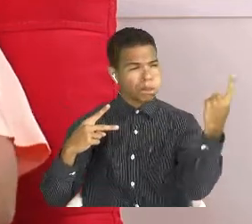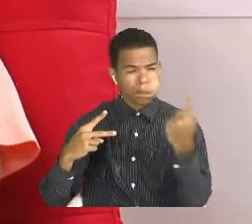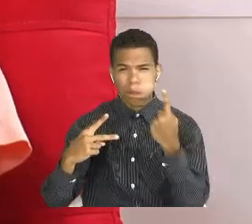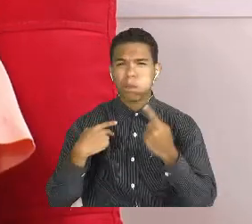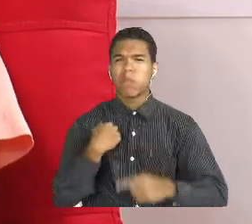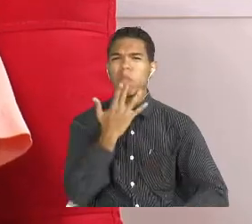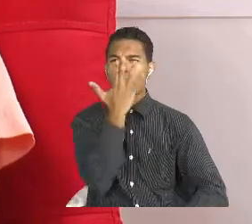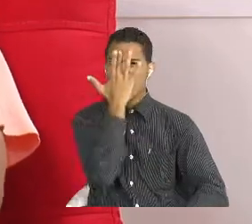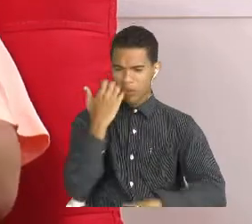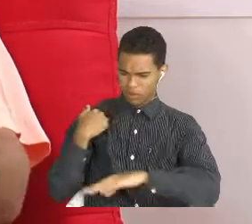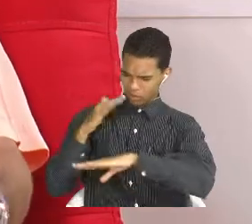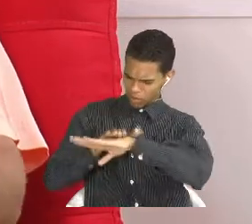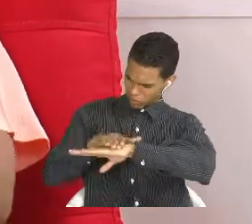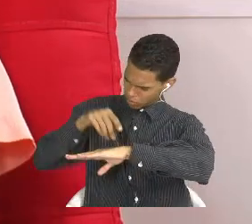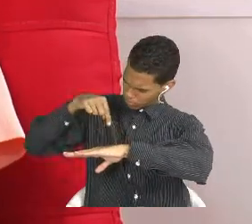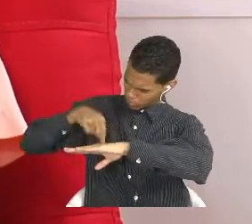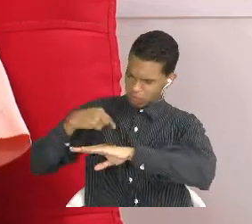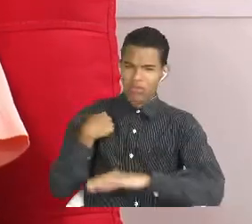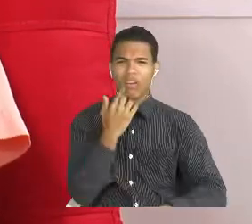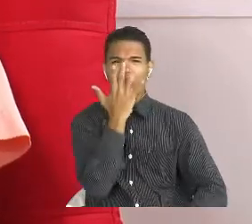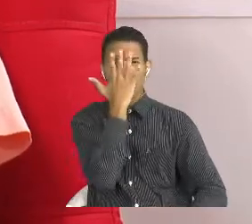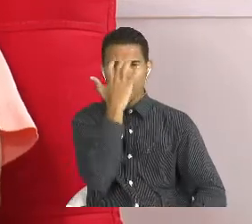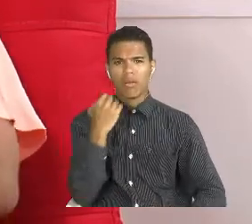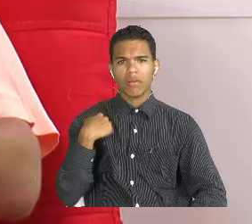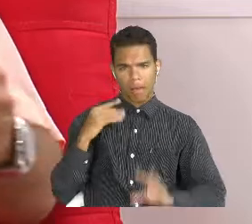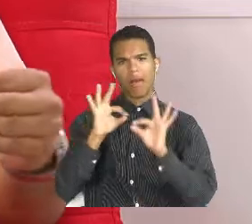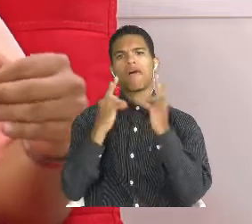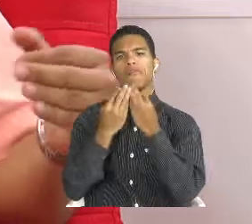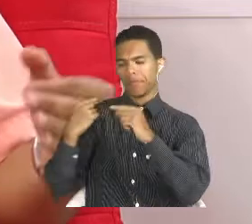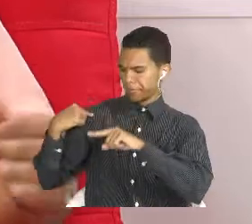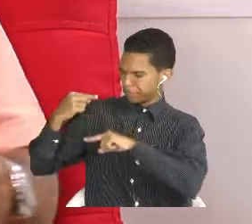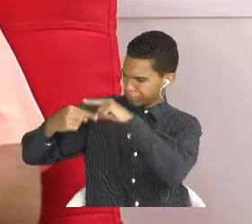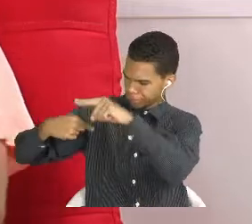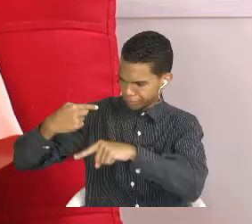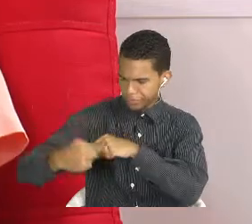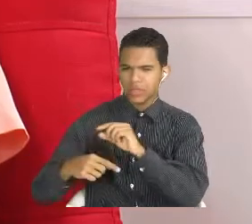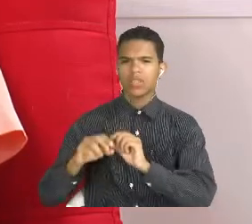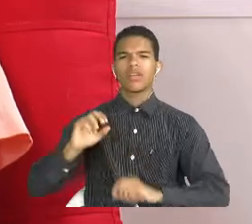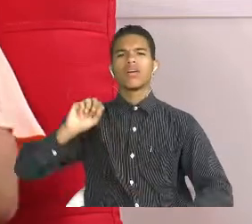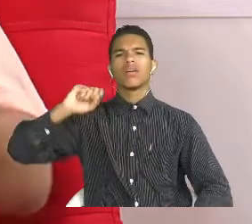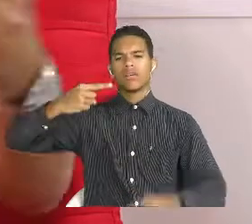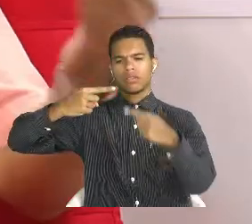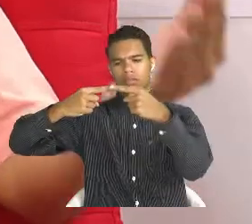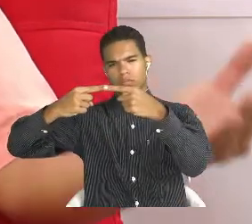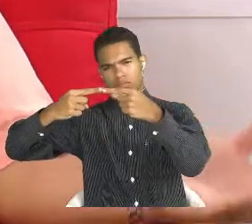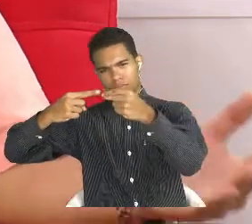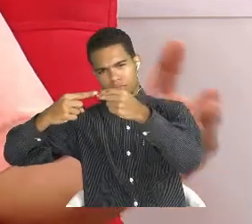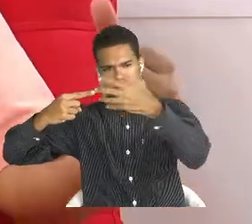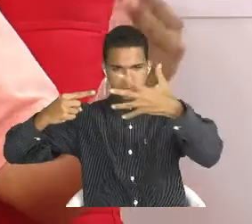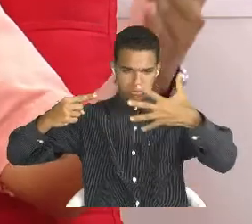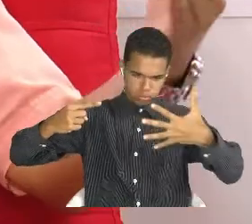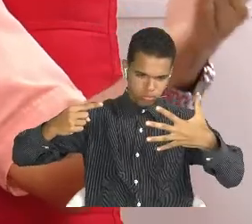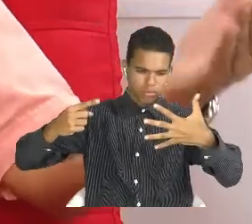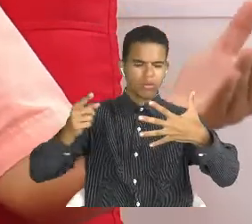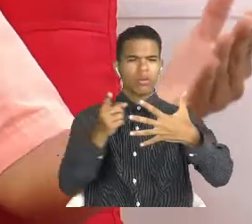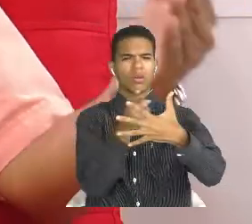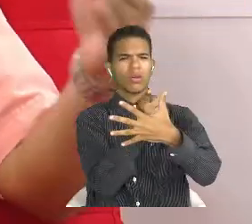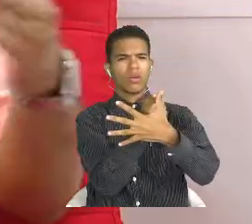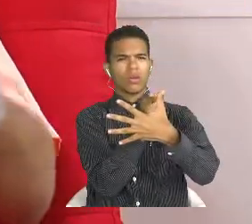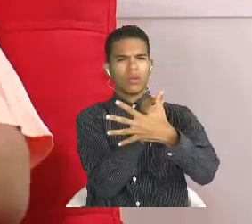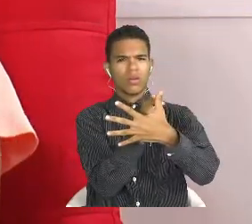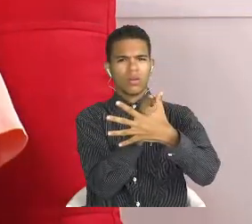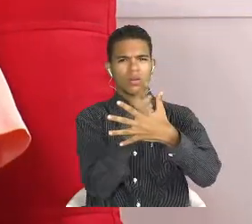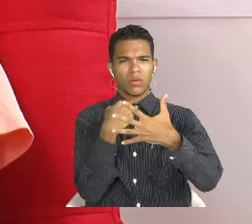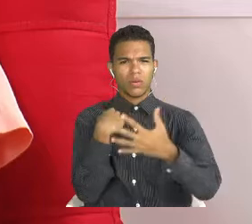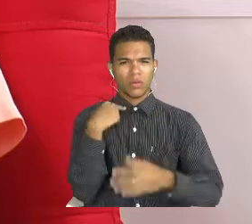que lo desarrolle, que tiene vinculación hereditaria. Y dentro de los glaucomas primarios está el glaucoma primario de ángulo